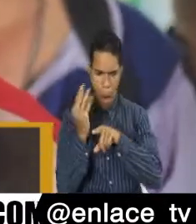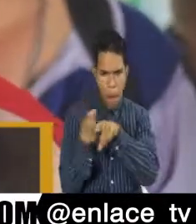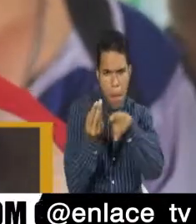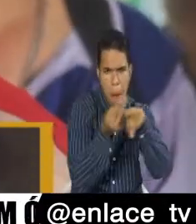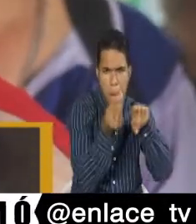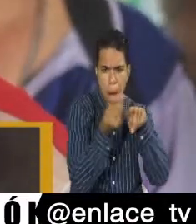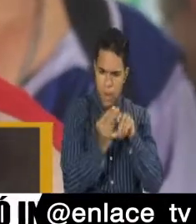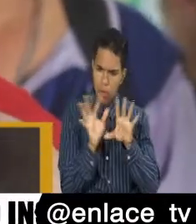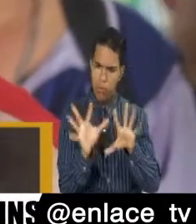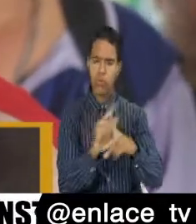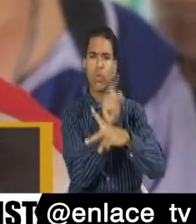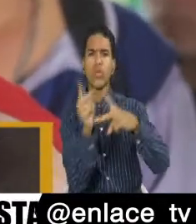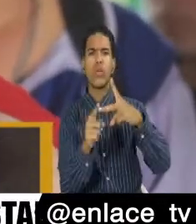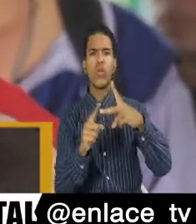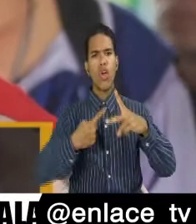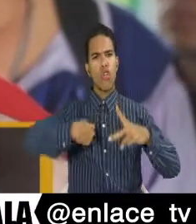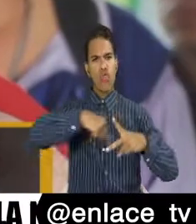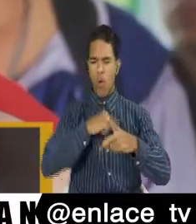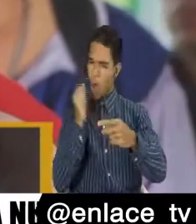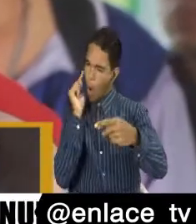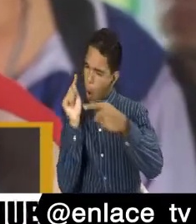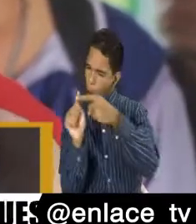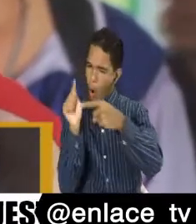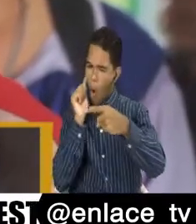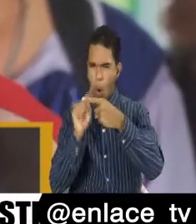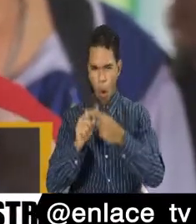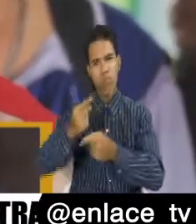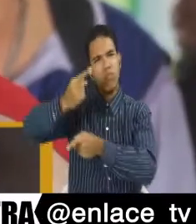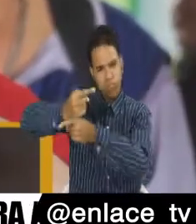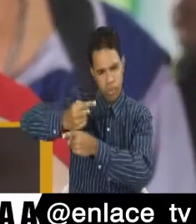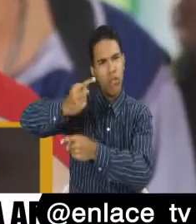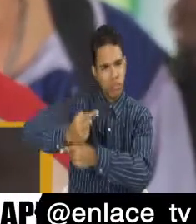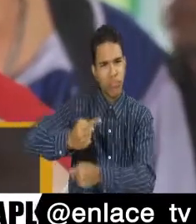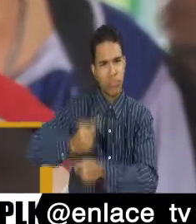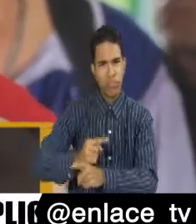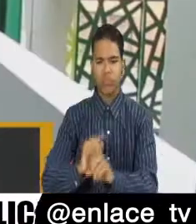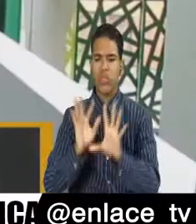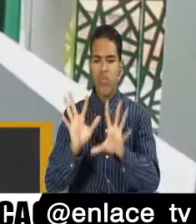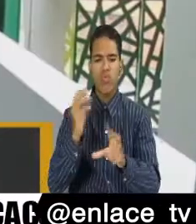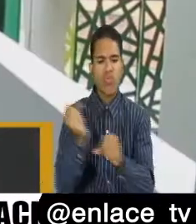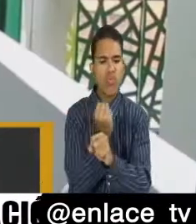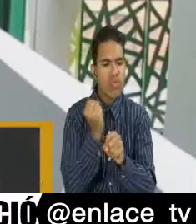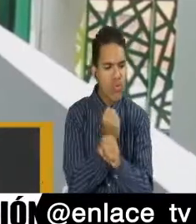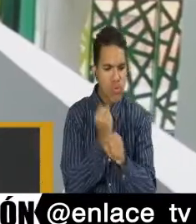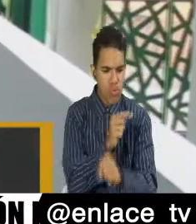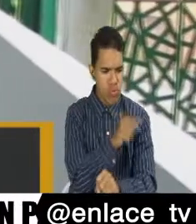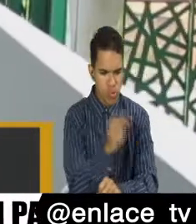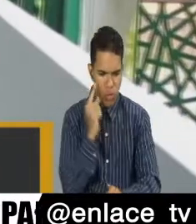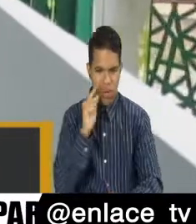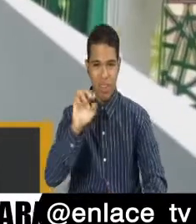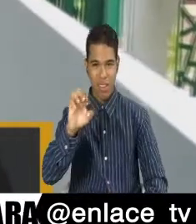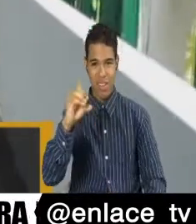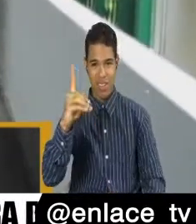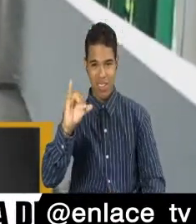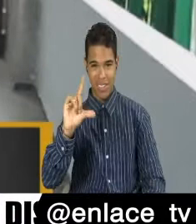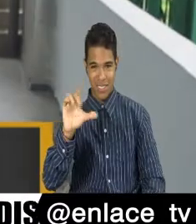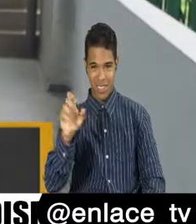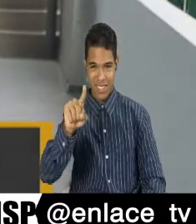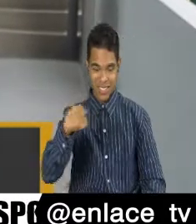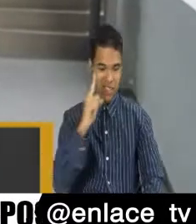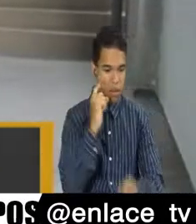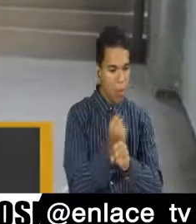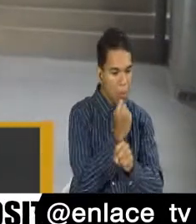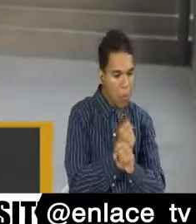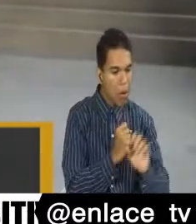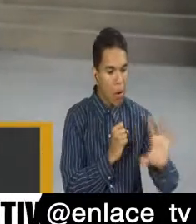también nuestras metas de dignificar el trabajo de los ediles, de los miembros de las